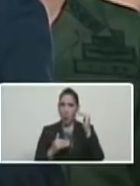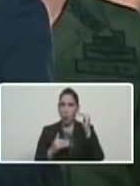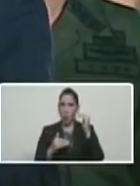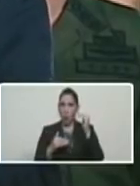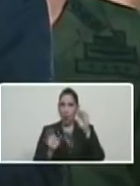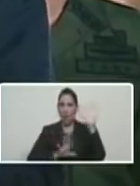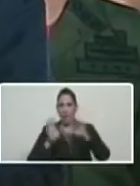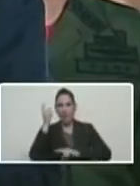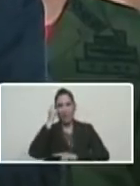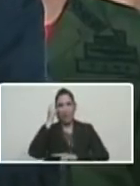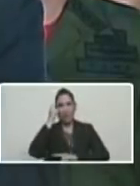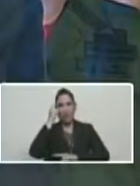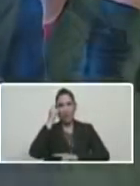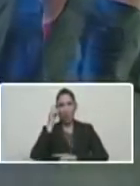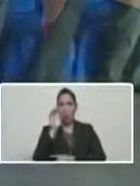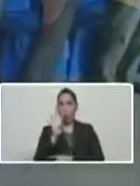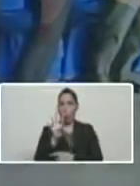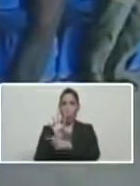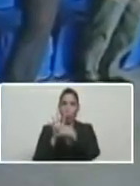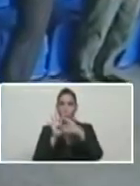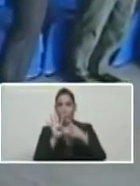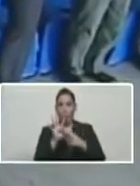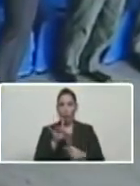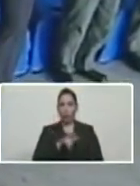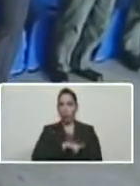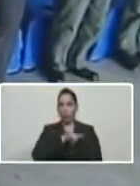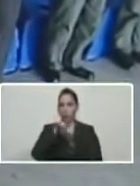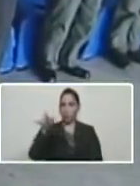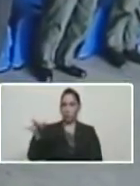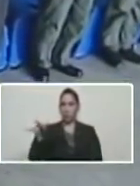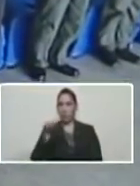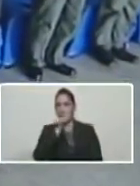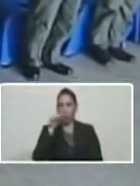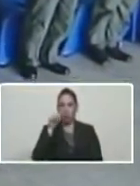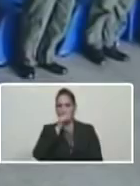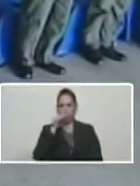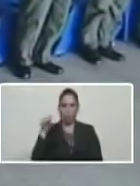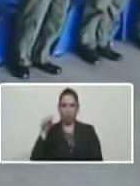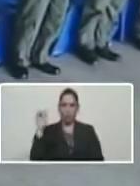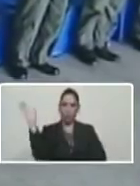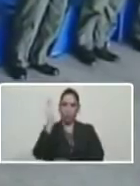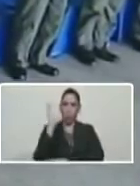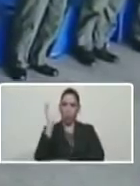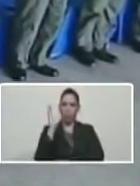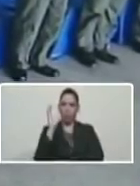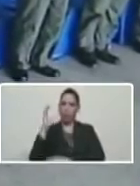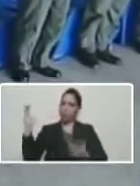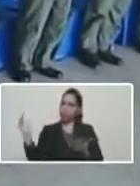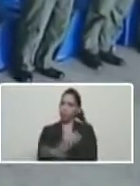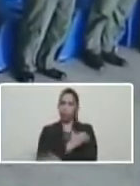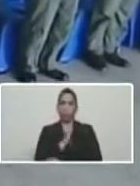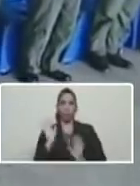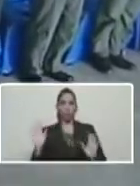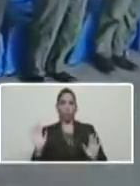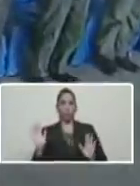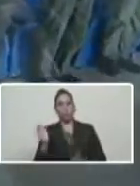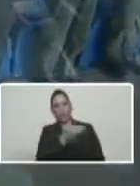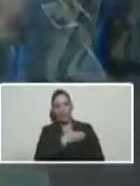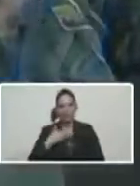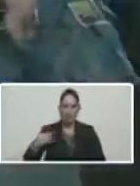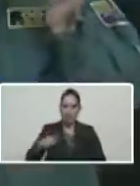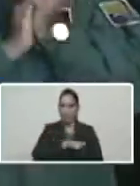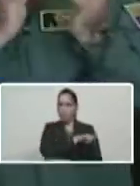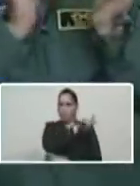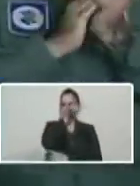estos 15 días 4 aeronaves del narcotráfico colombiano que pretendieron surcar los